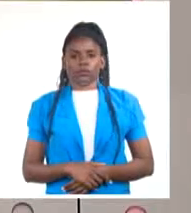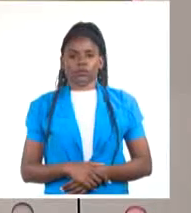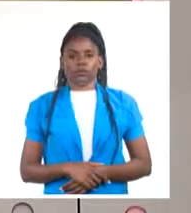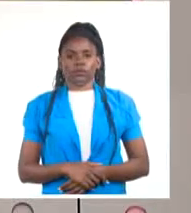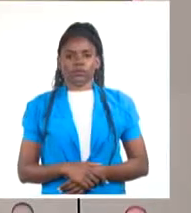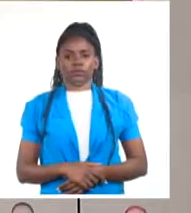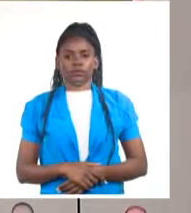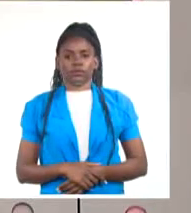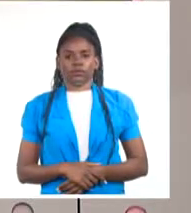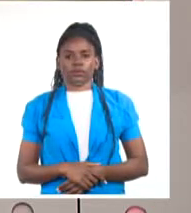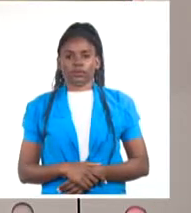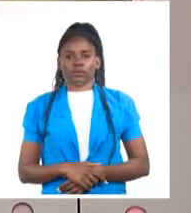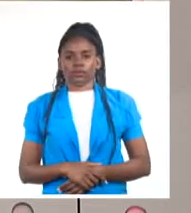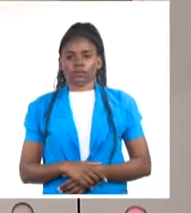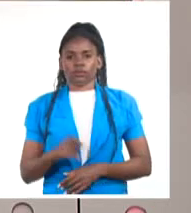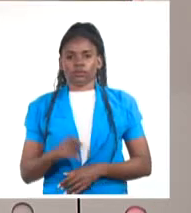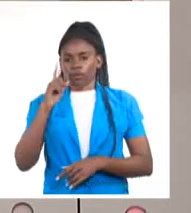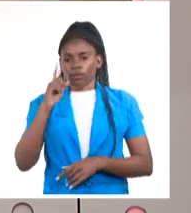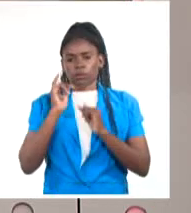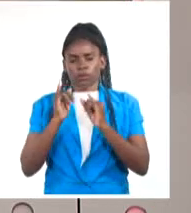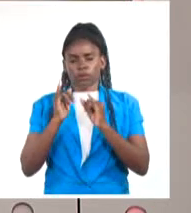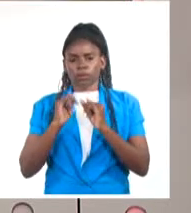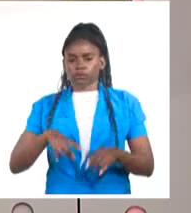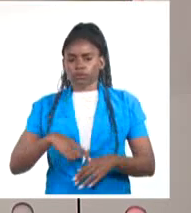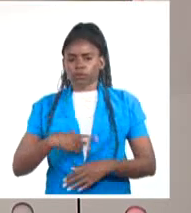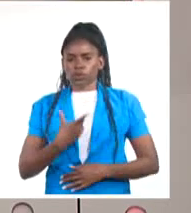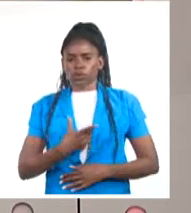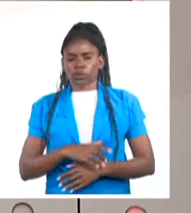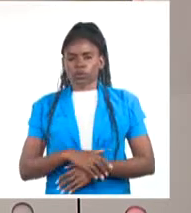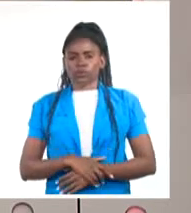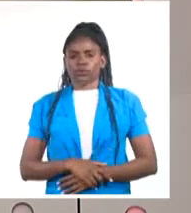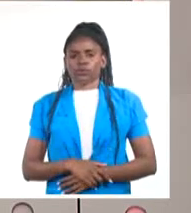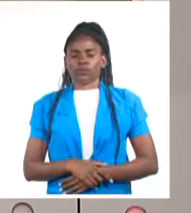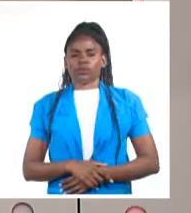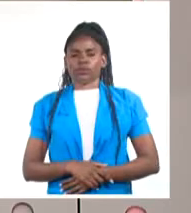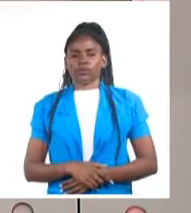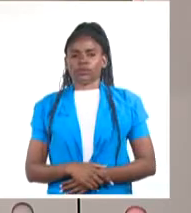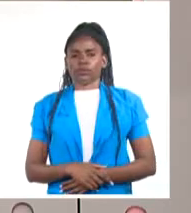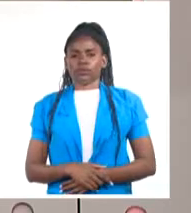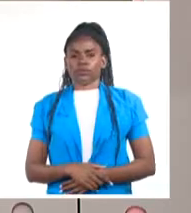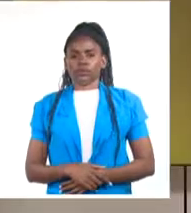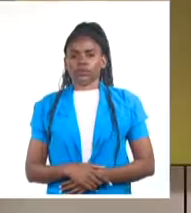Con esta información finalizan las culturales. Tenga muy buenas tardes y un excelente fin de semana.